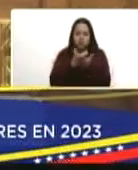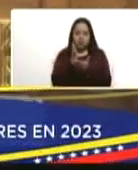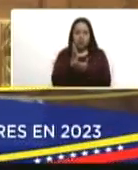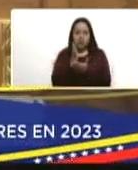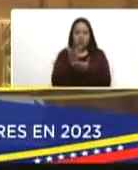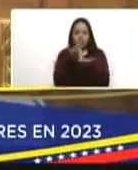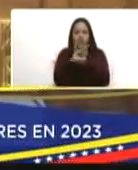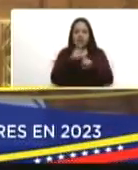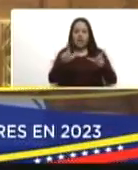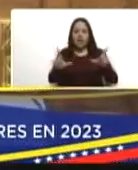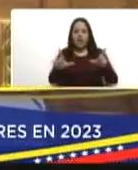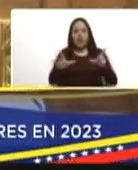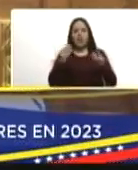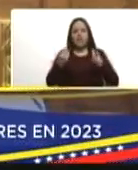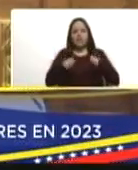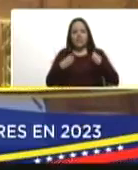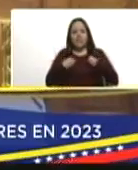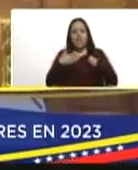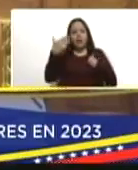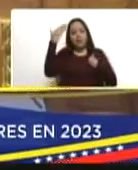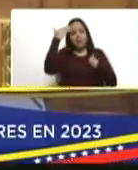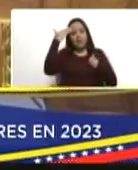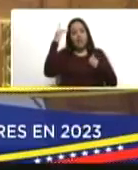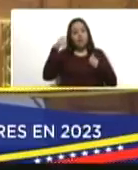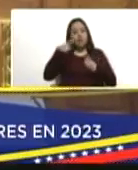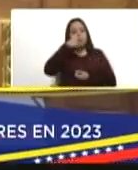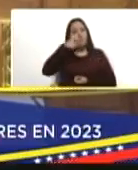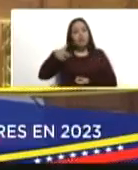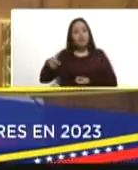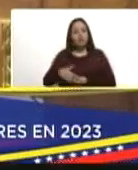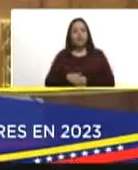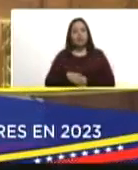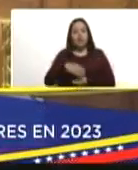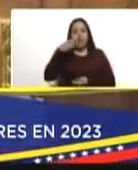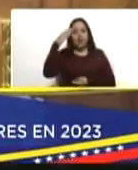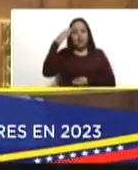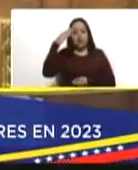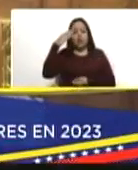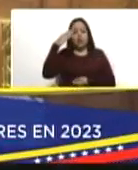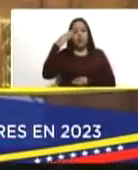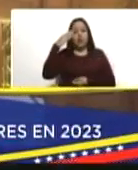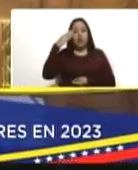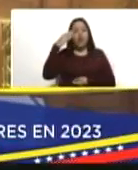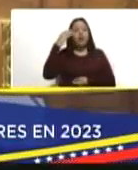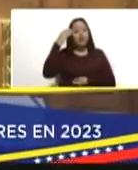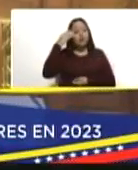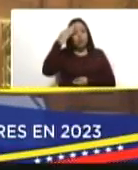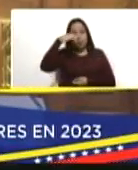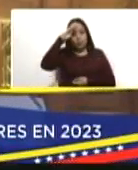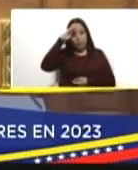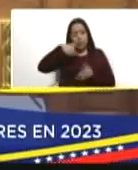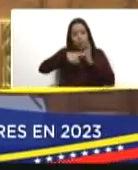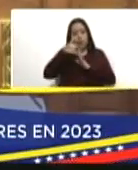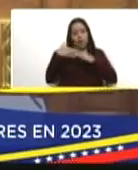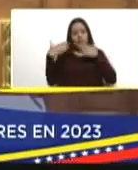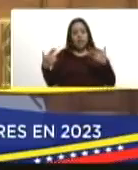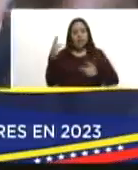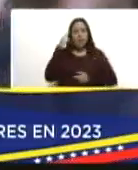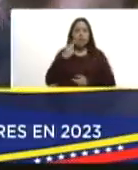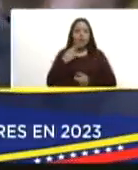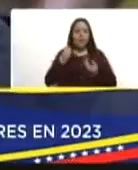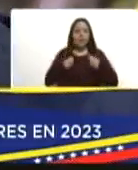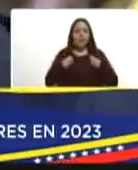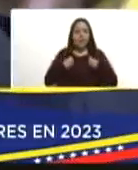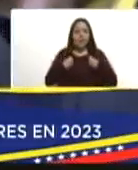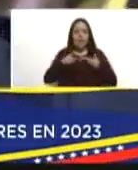libertador de la vida de la mente y del pueblo cubano el más grande bolivariano que existió en